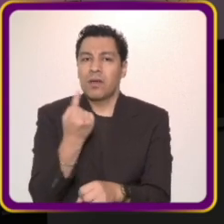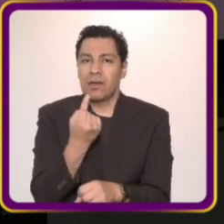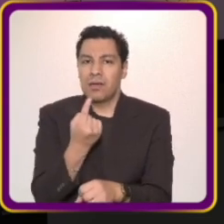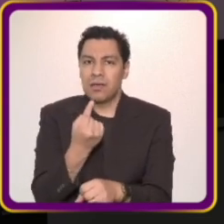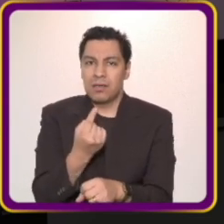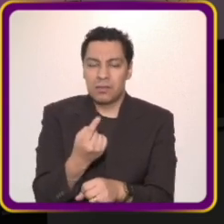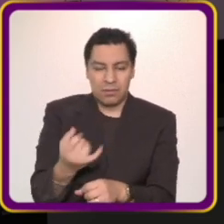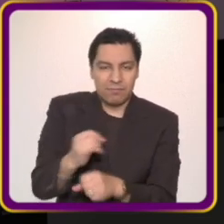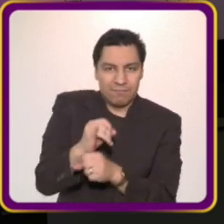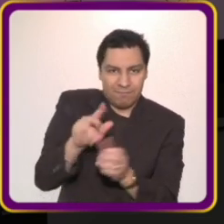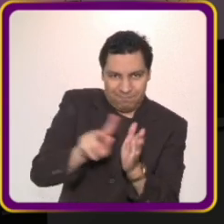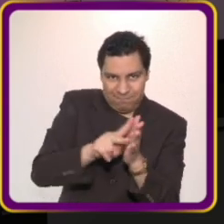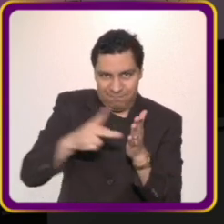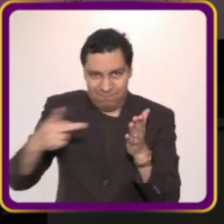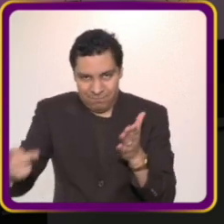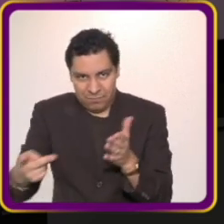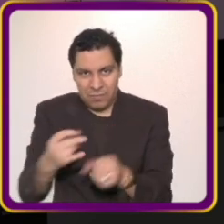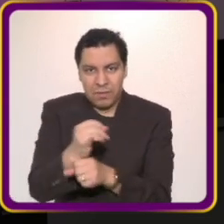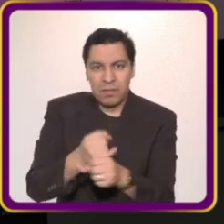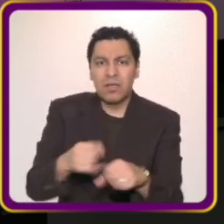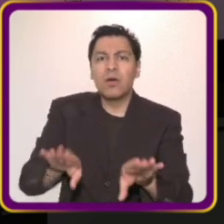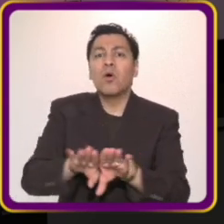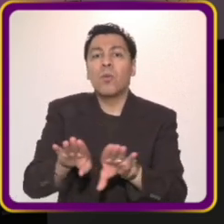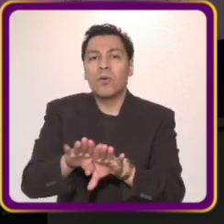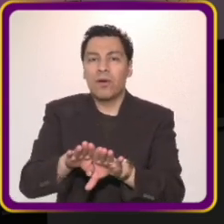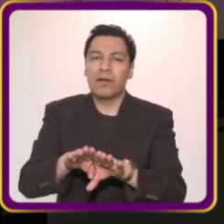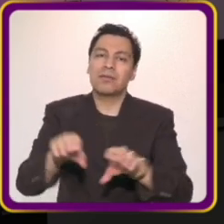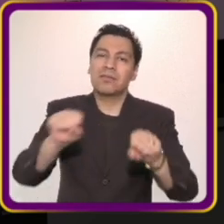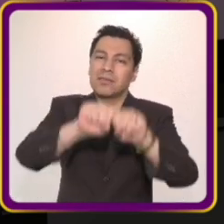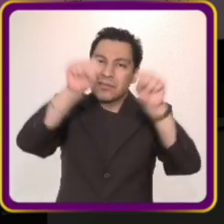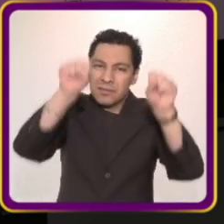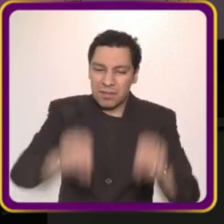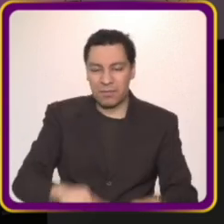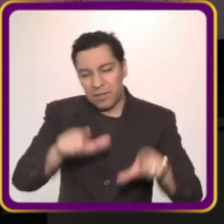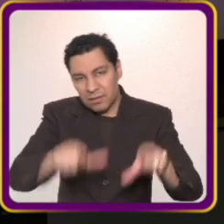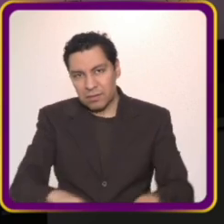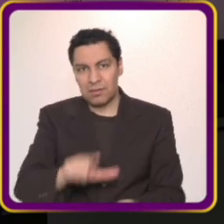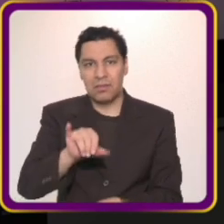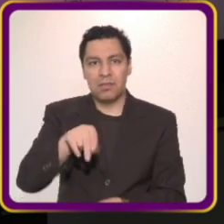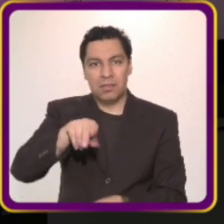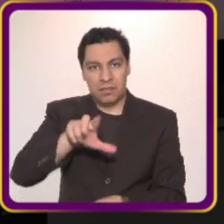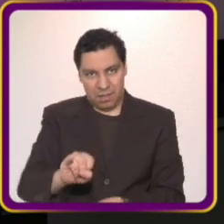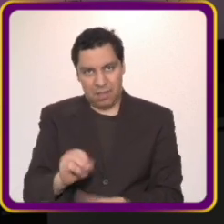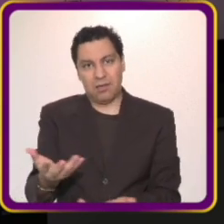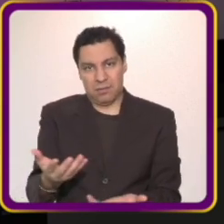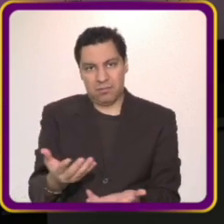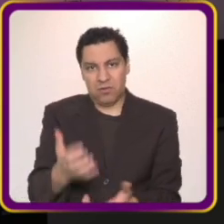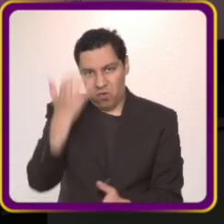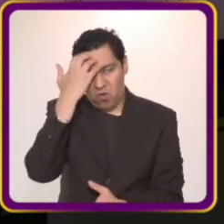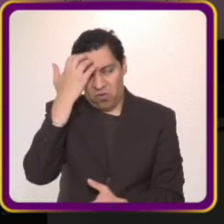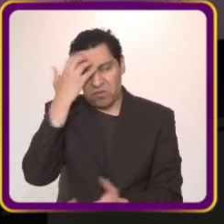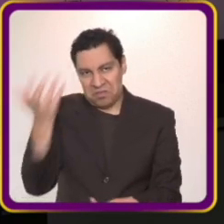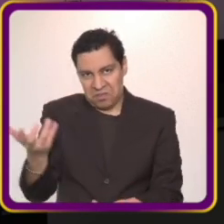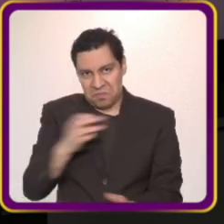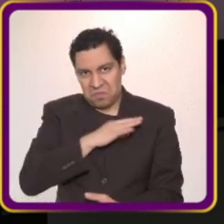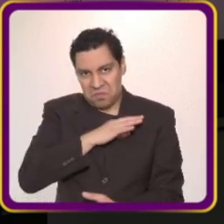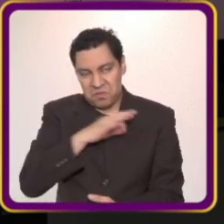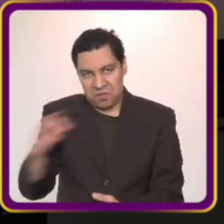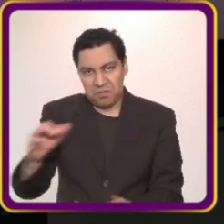no, tendríamos una venda en los ojos y no conoceríamos estas interesantes historias que hoy conoceremos. Gracias al